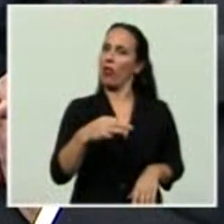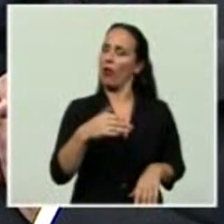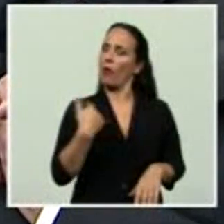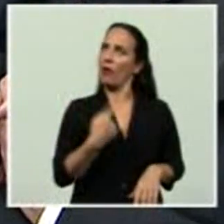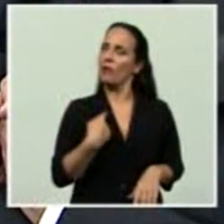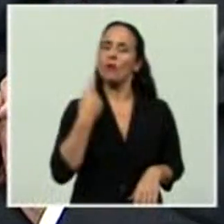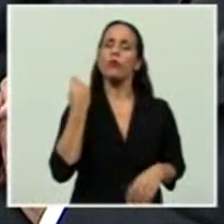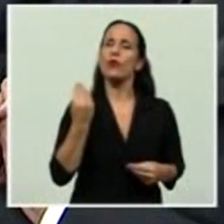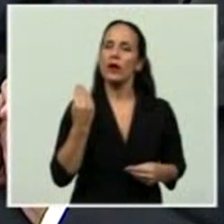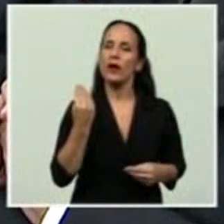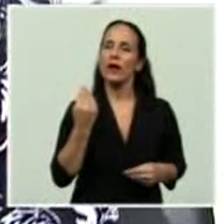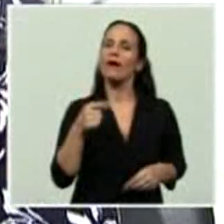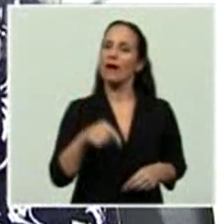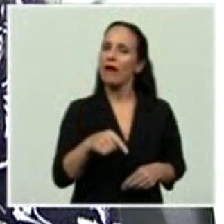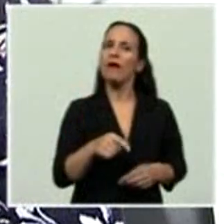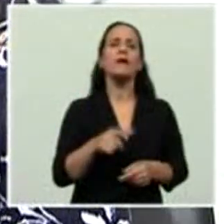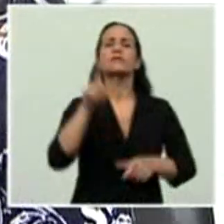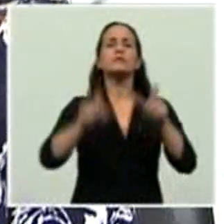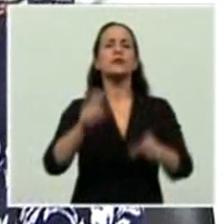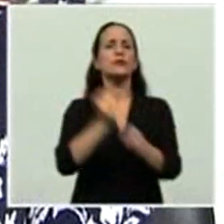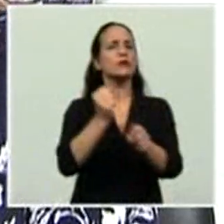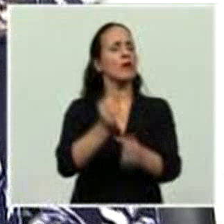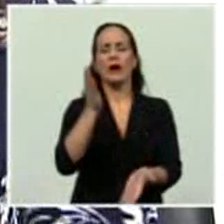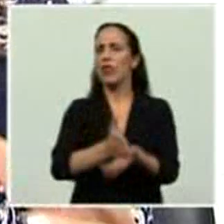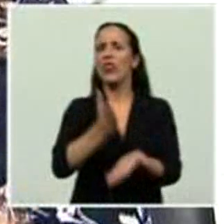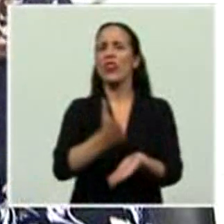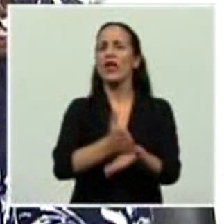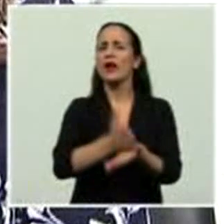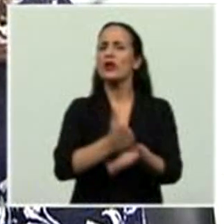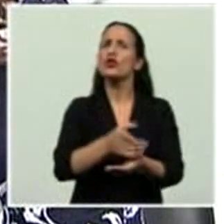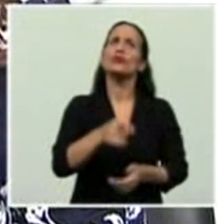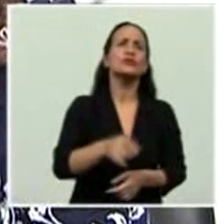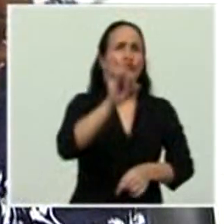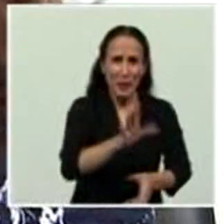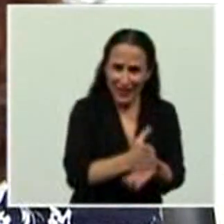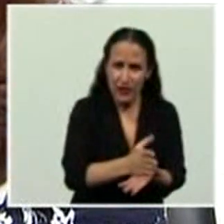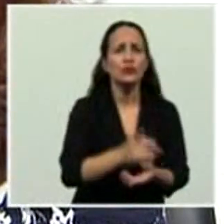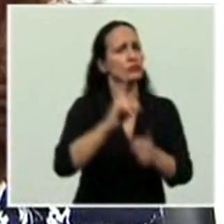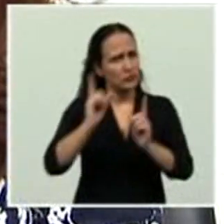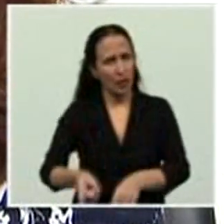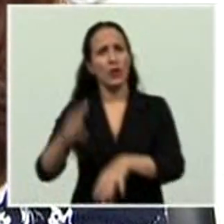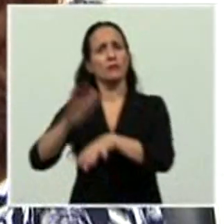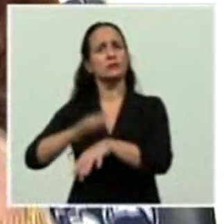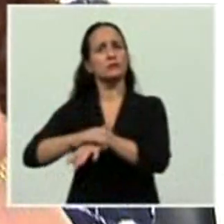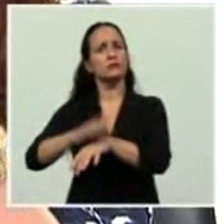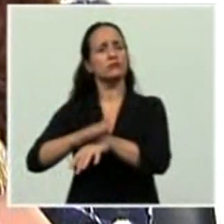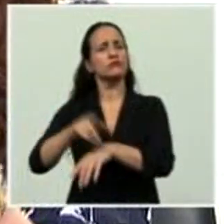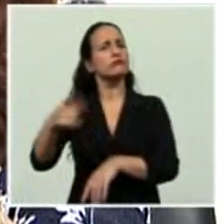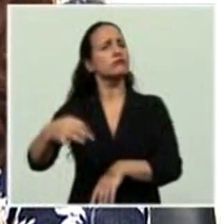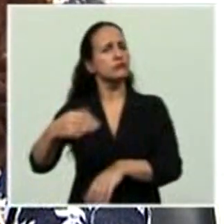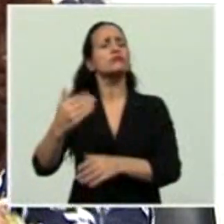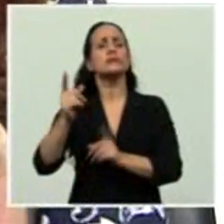porque son los derechos de los trabajadores no son solamente los derechos son también las responsabilidades establece algo